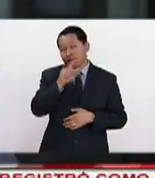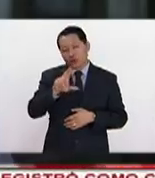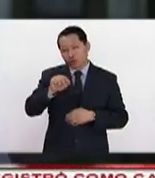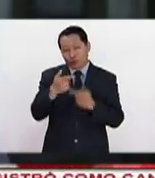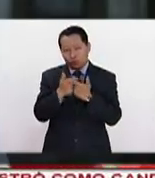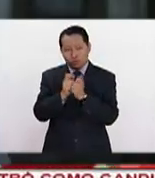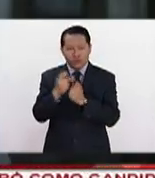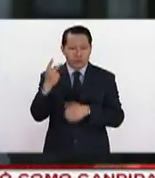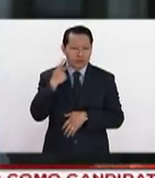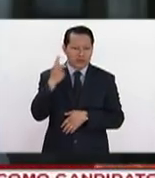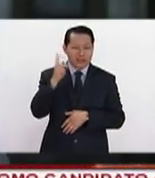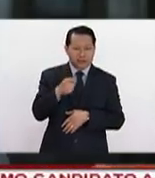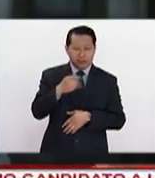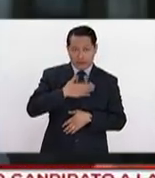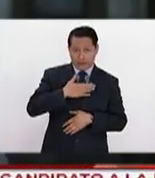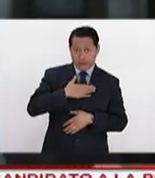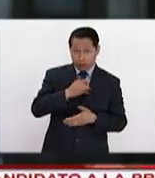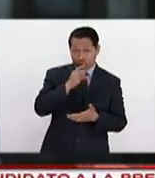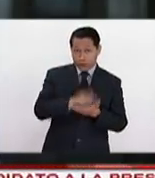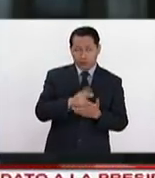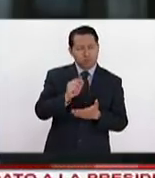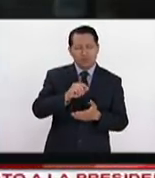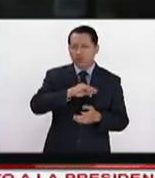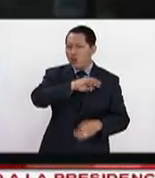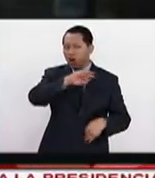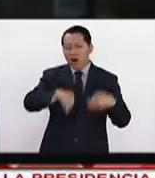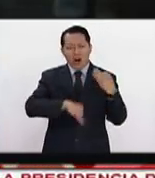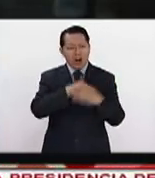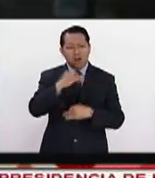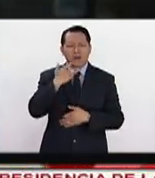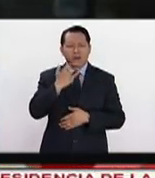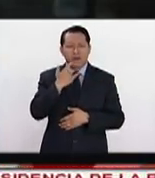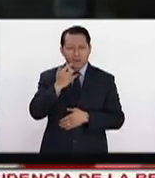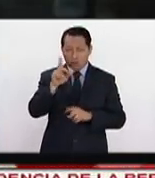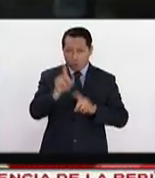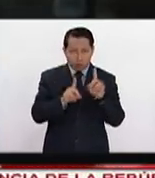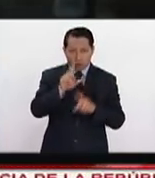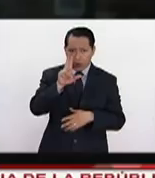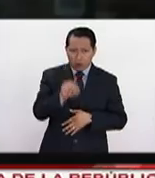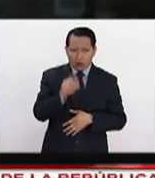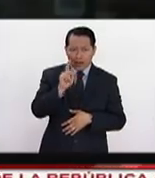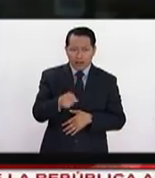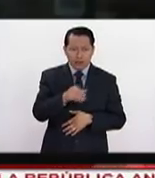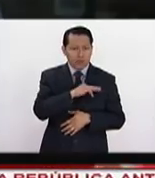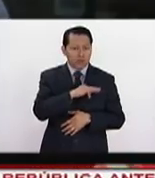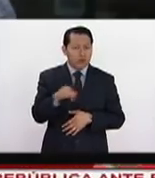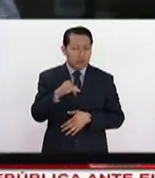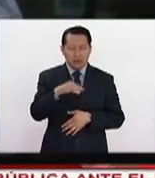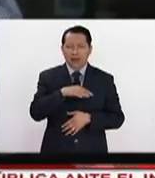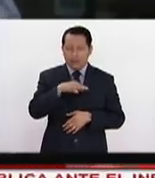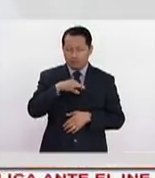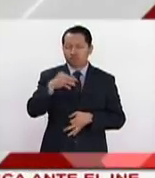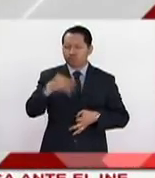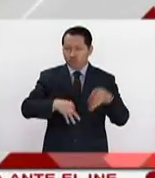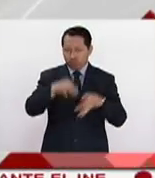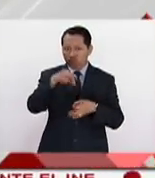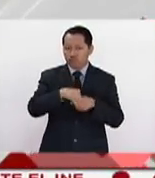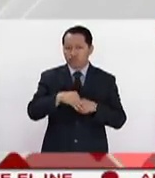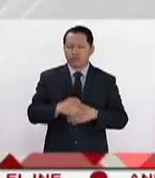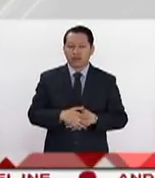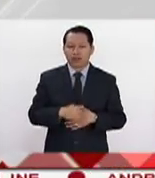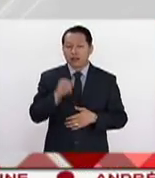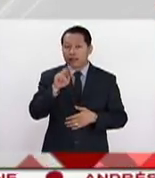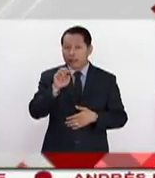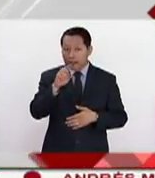partidos, no es la lucha del Bronco, es la lucha de todos, no tengan duda. Esto se resolverá en el Tribunal Electoral. El